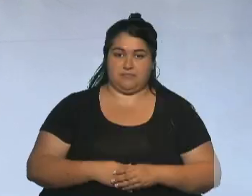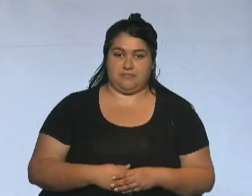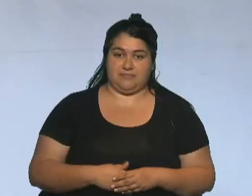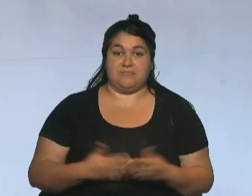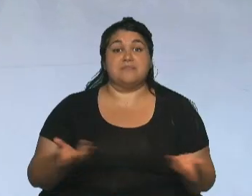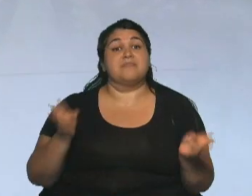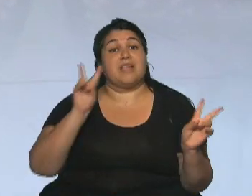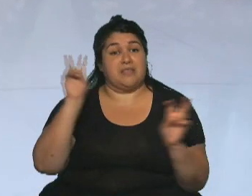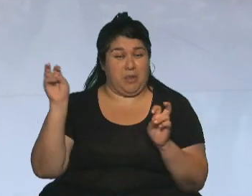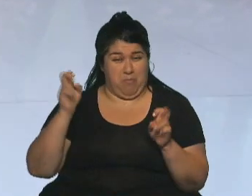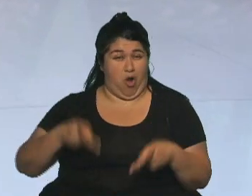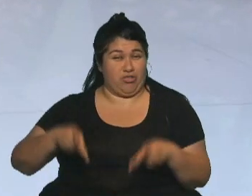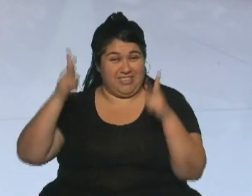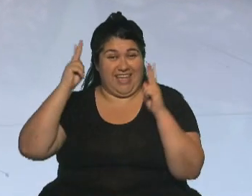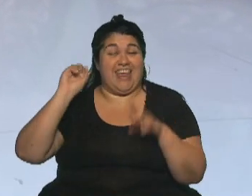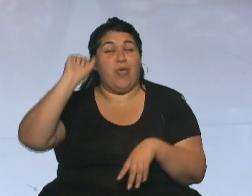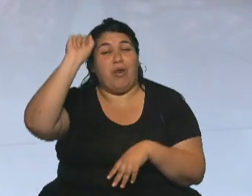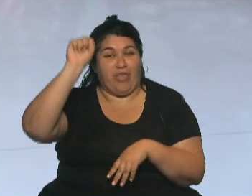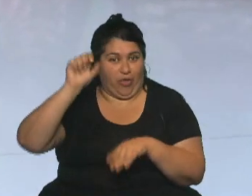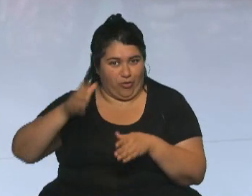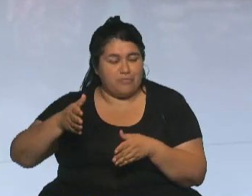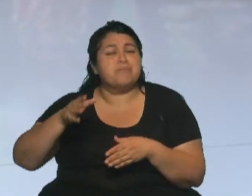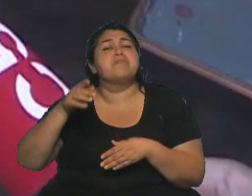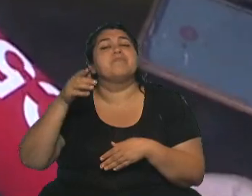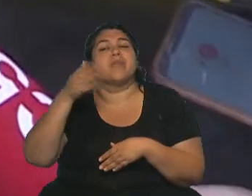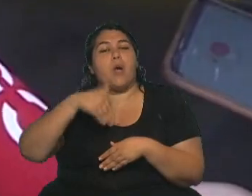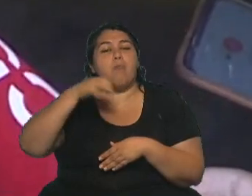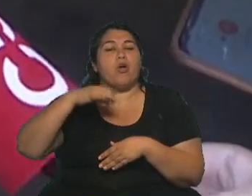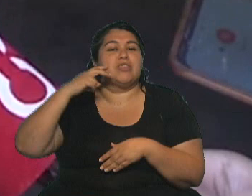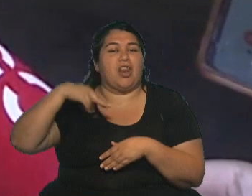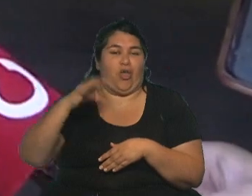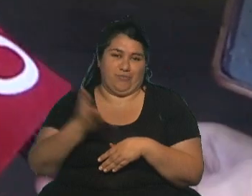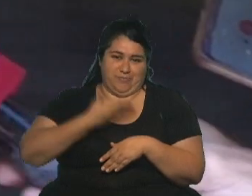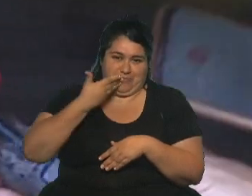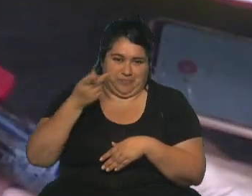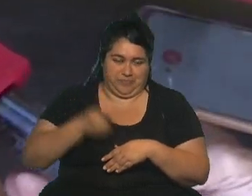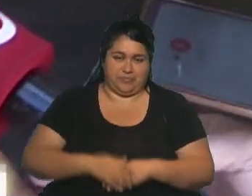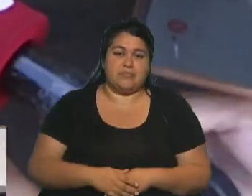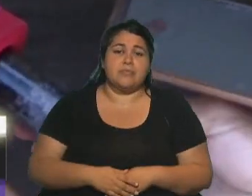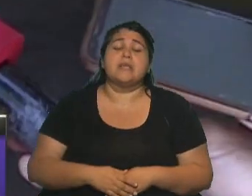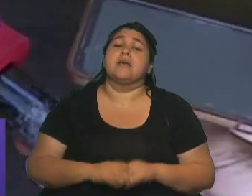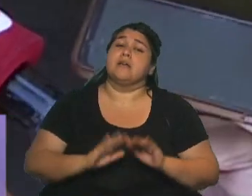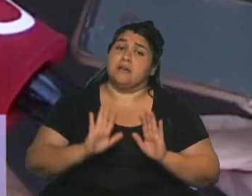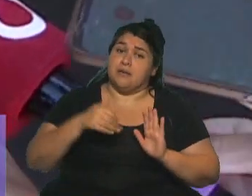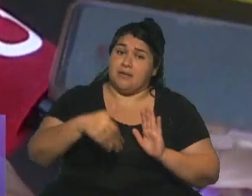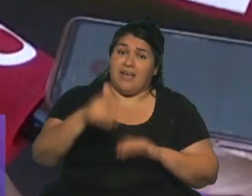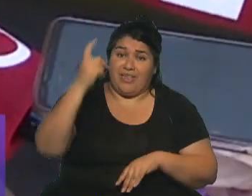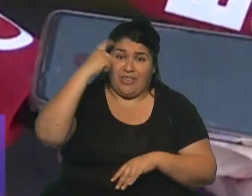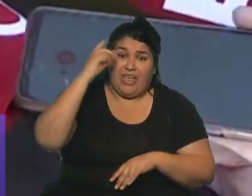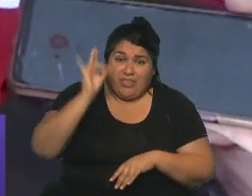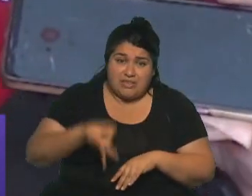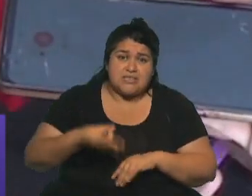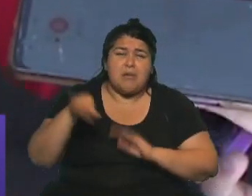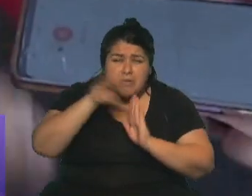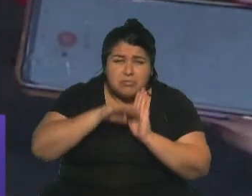volvemos al hotel libertador más declaraciones de Diana mondino todas las confirmaciones van a estar el 10 de diciembre igual que los